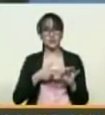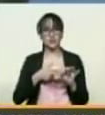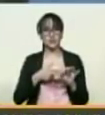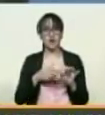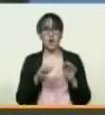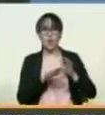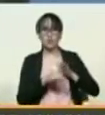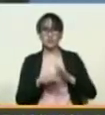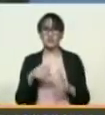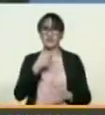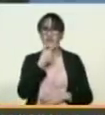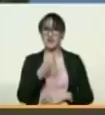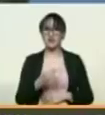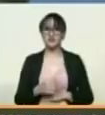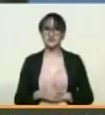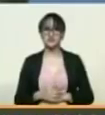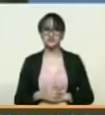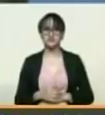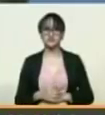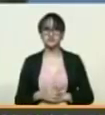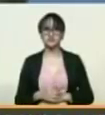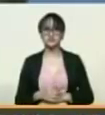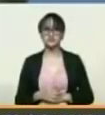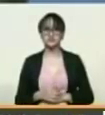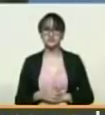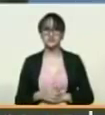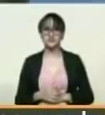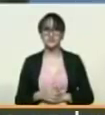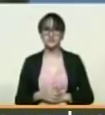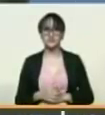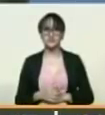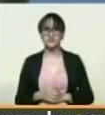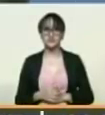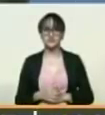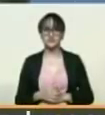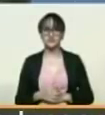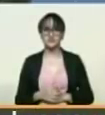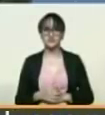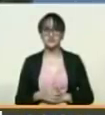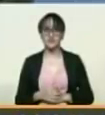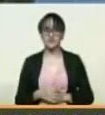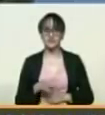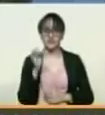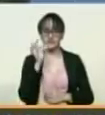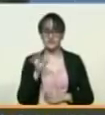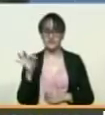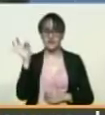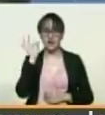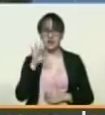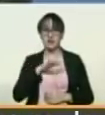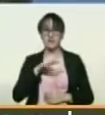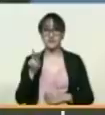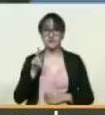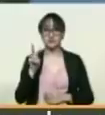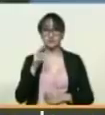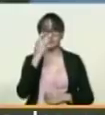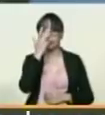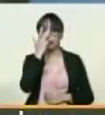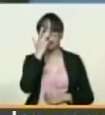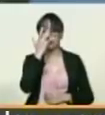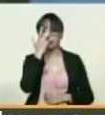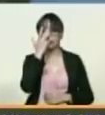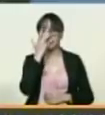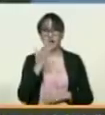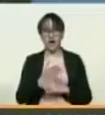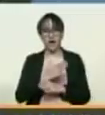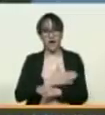corrupción es de fácil generación. La Fiscalía General de la República anterior